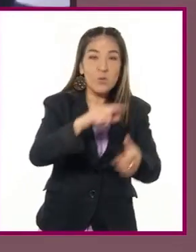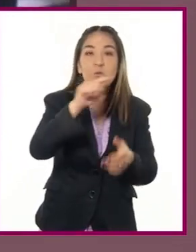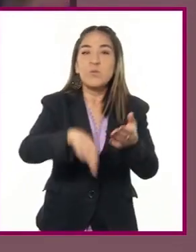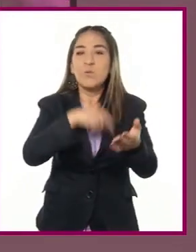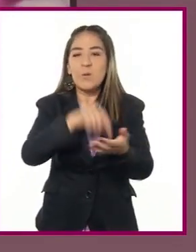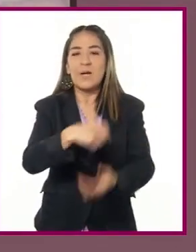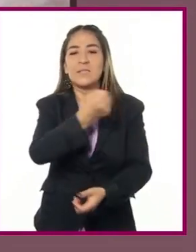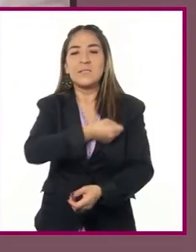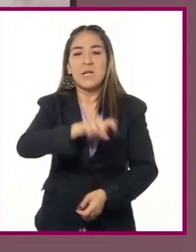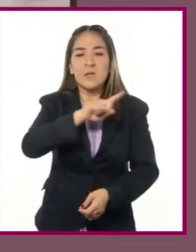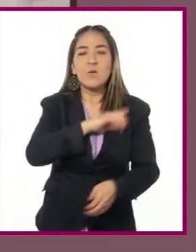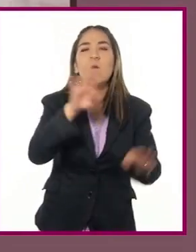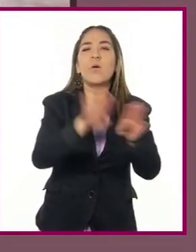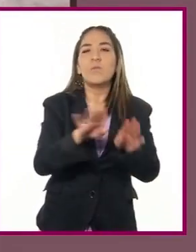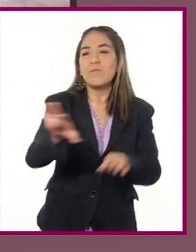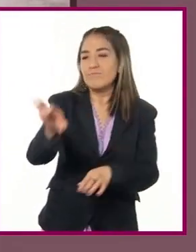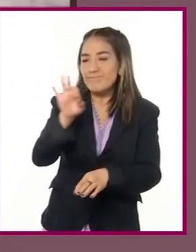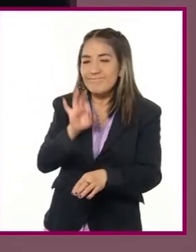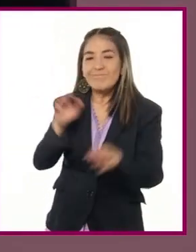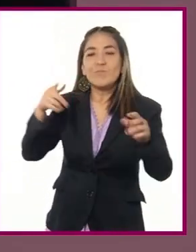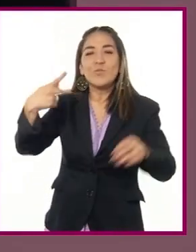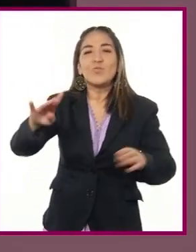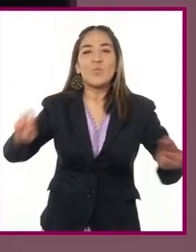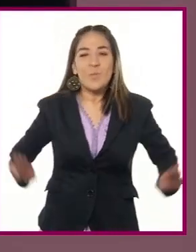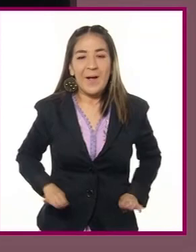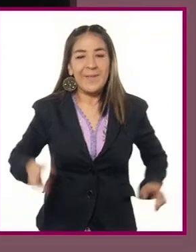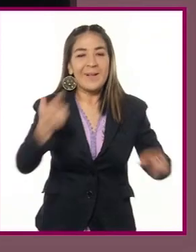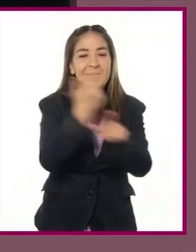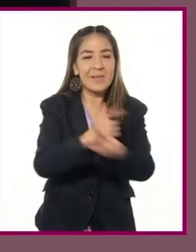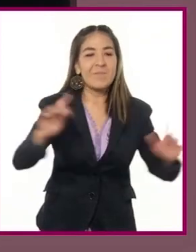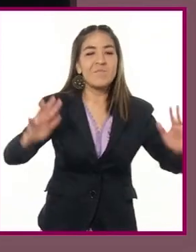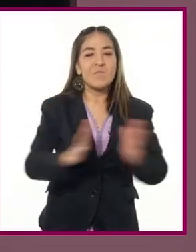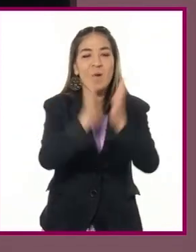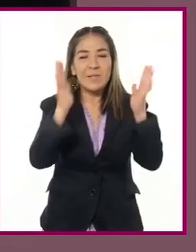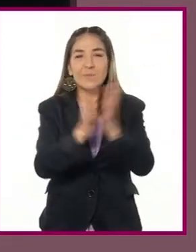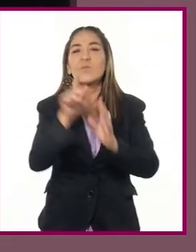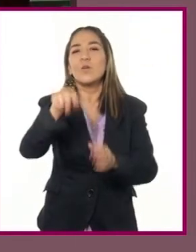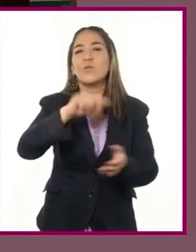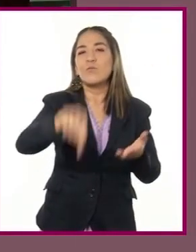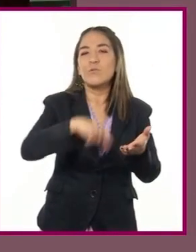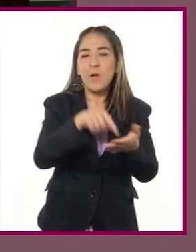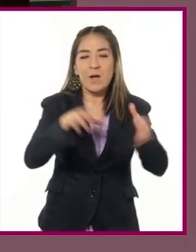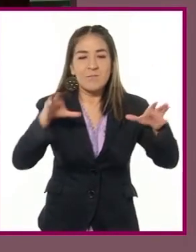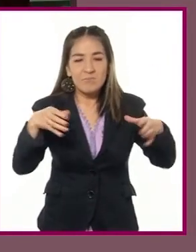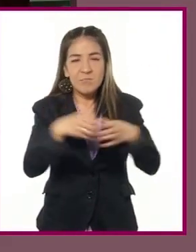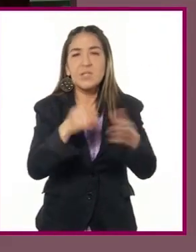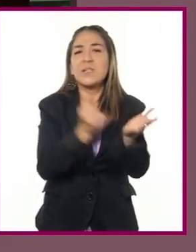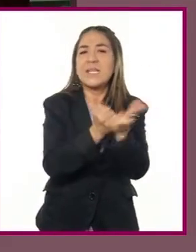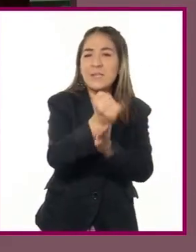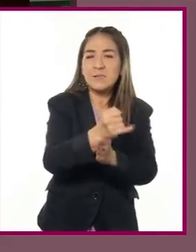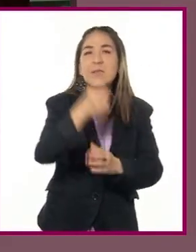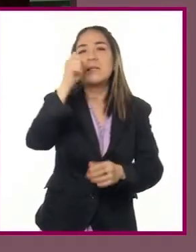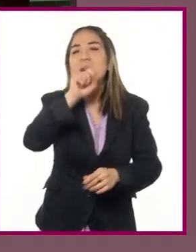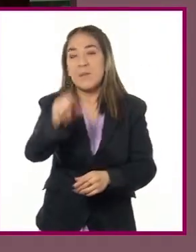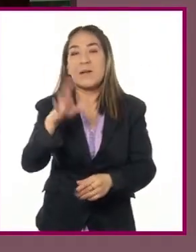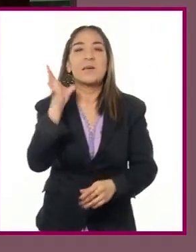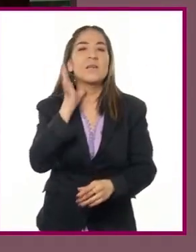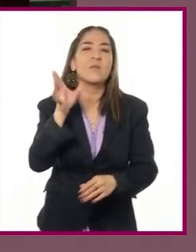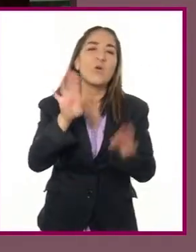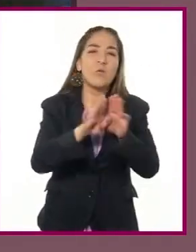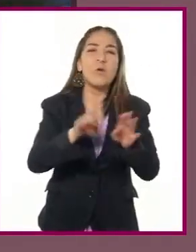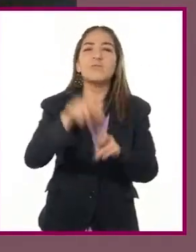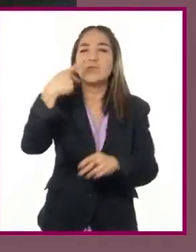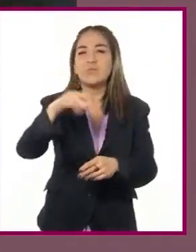salud, elegir una pareja en libertad, participar en las decisiones de su comunidad o representar un cargo de elección